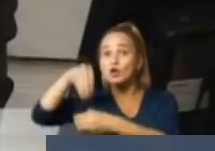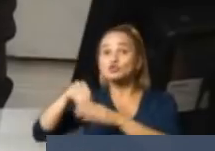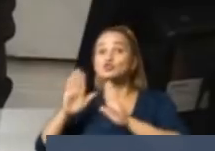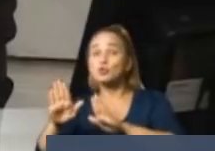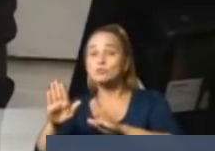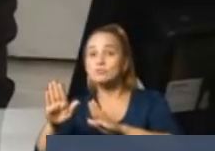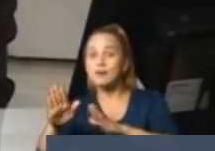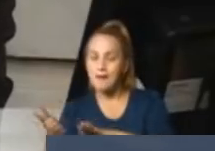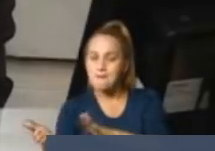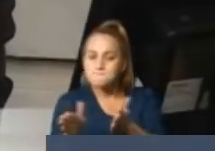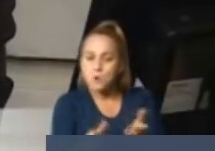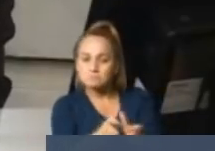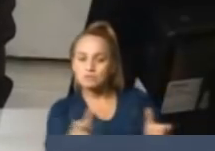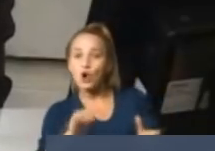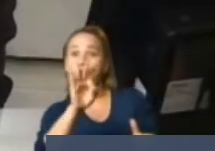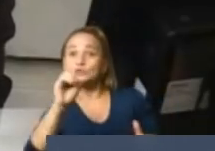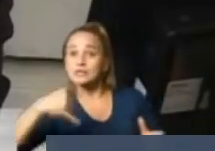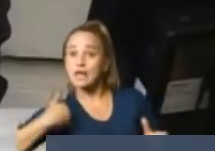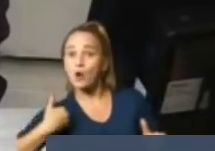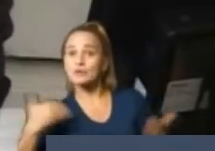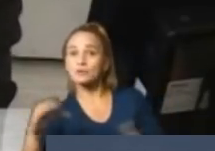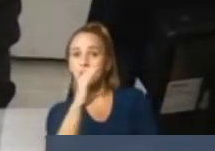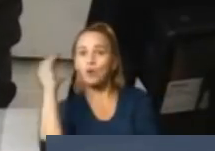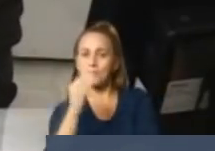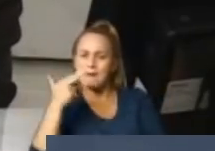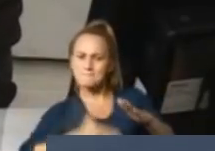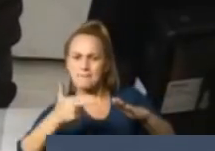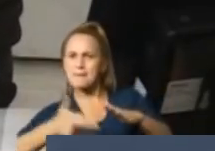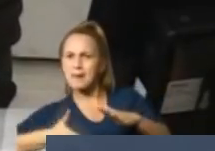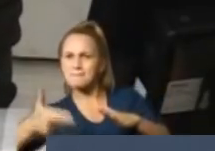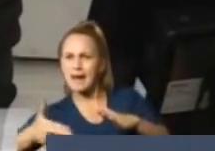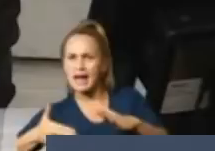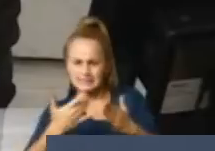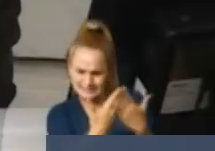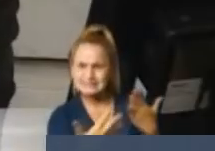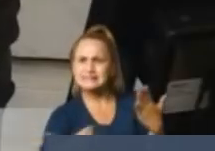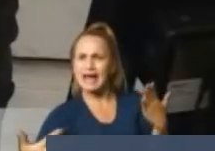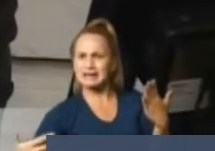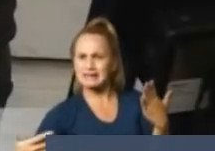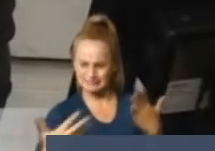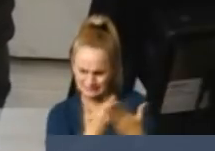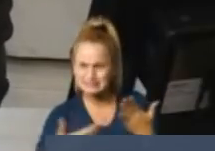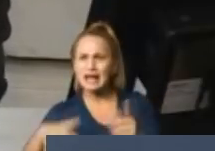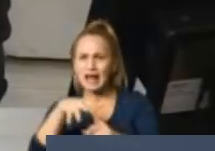la muerte de 80 jóvenes en Colombia. Han manchado de sangre el uniforme.